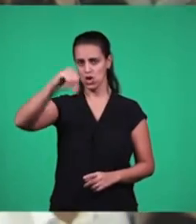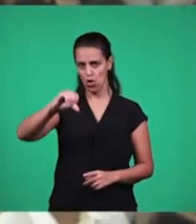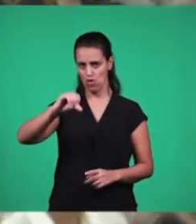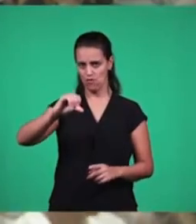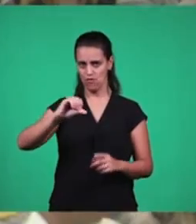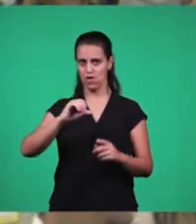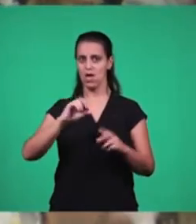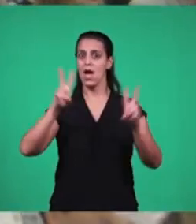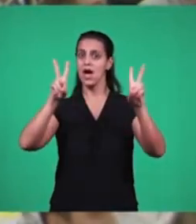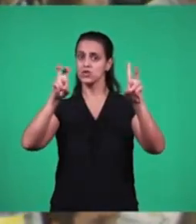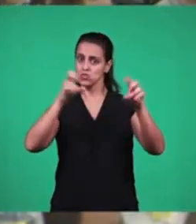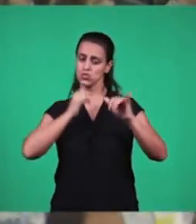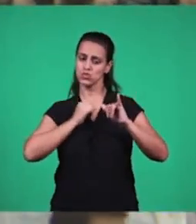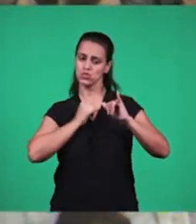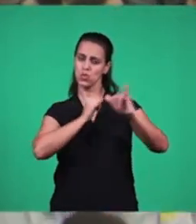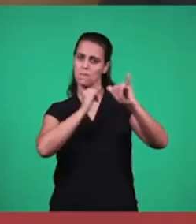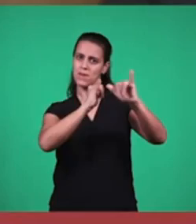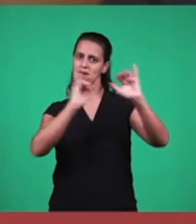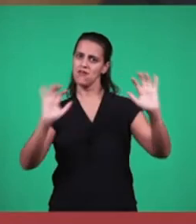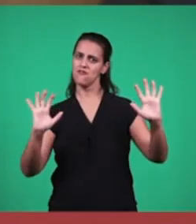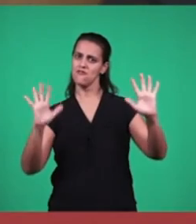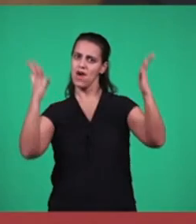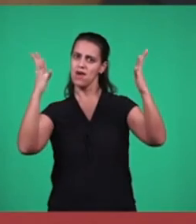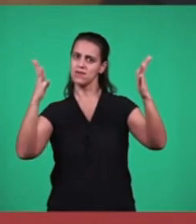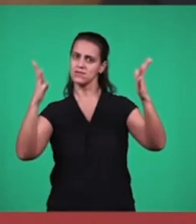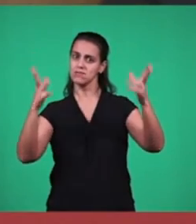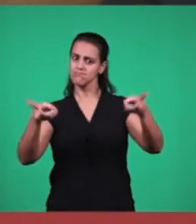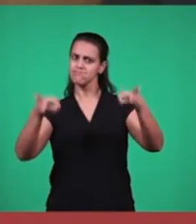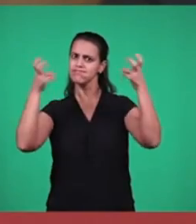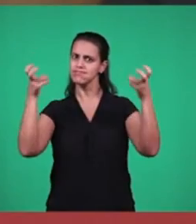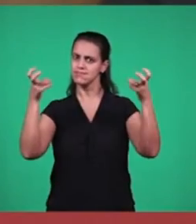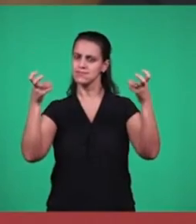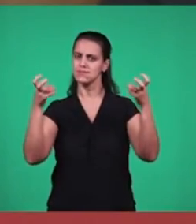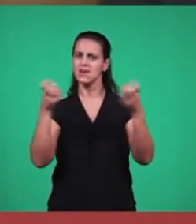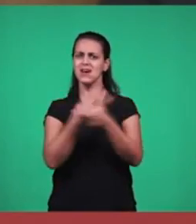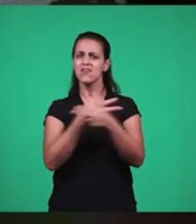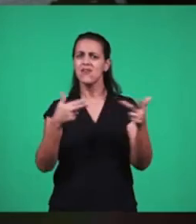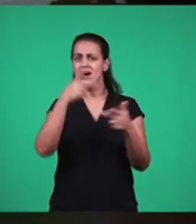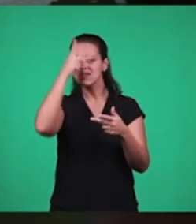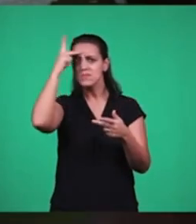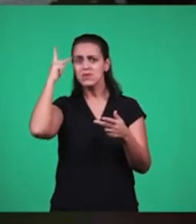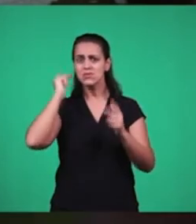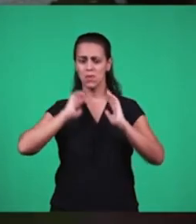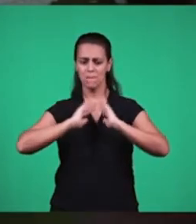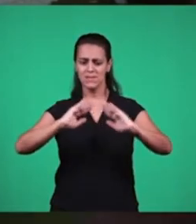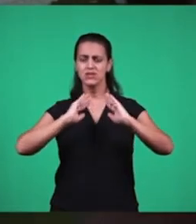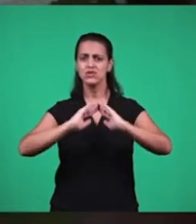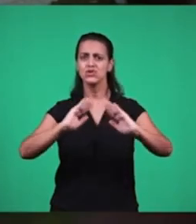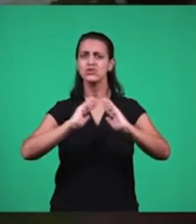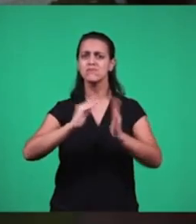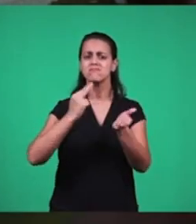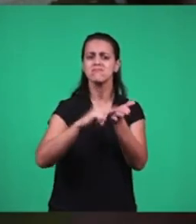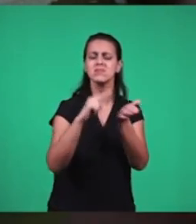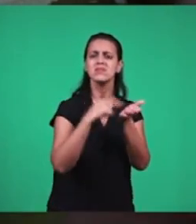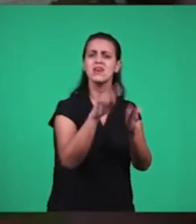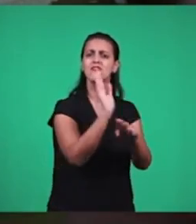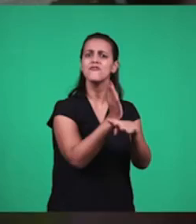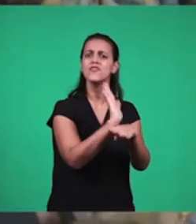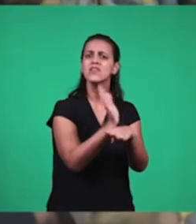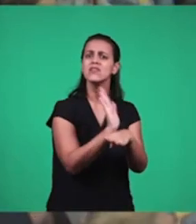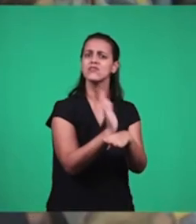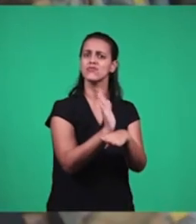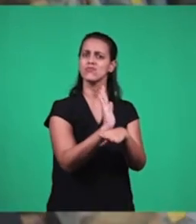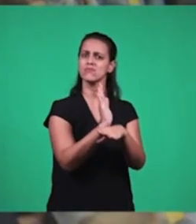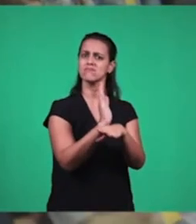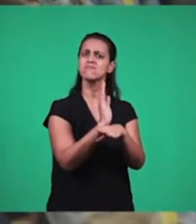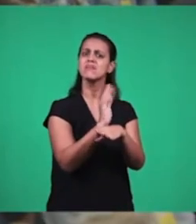El evento Trompetas y Fiestas, una alerta. Y muchos nos han pedido que enviemos el video de este evento